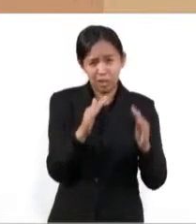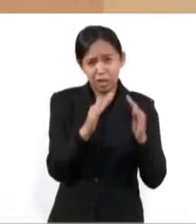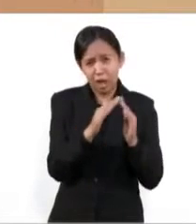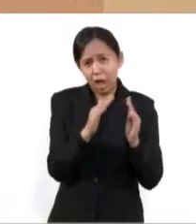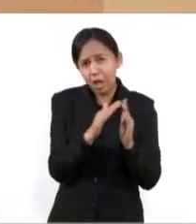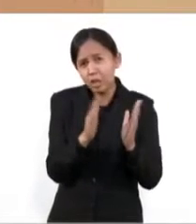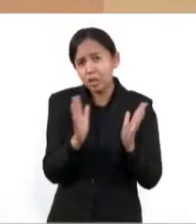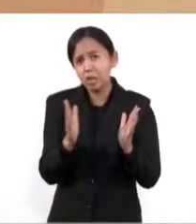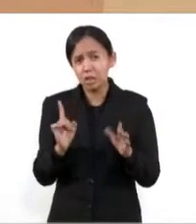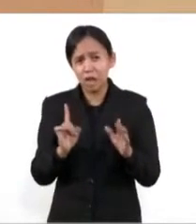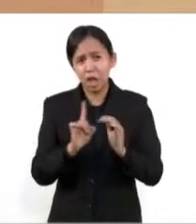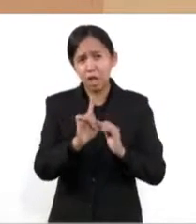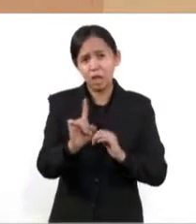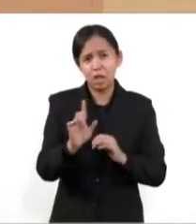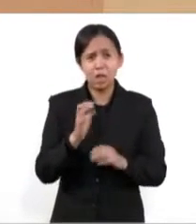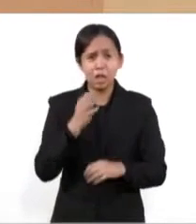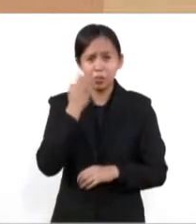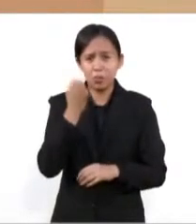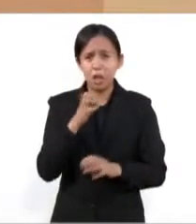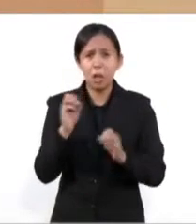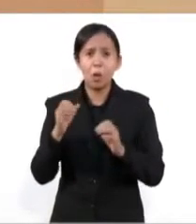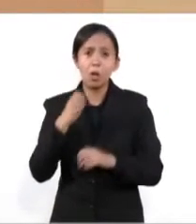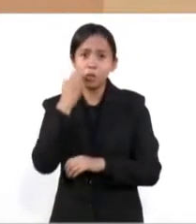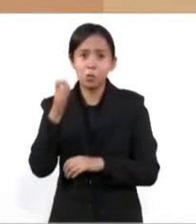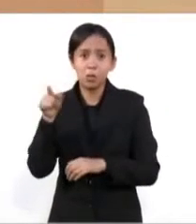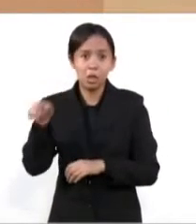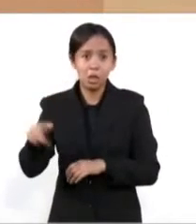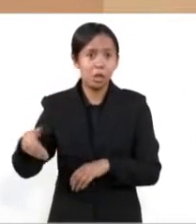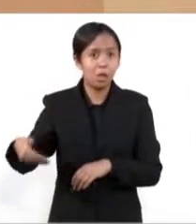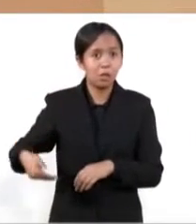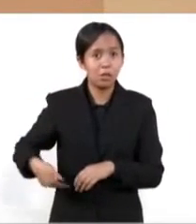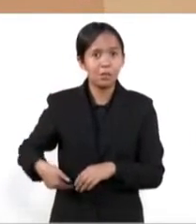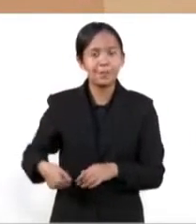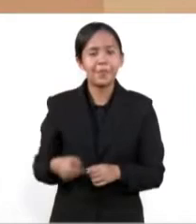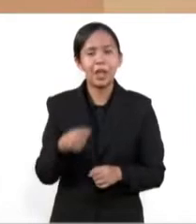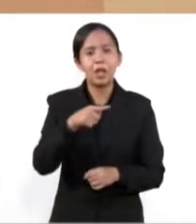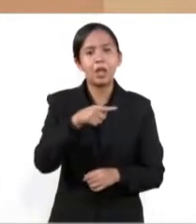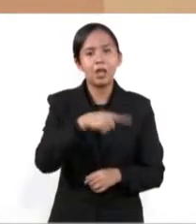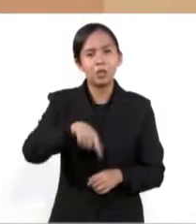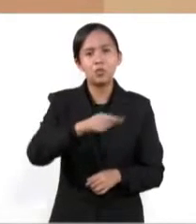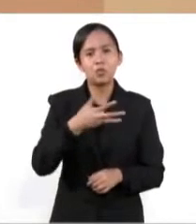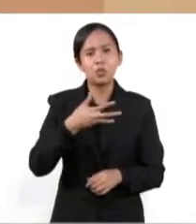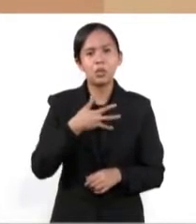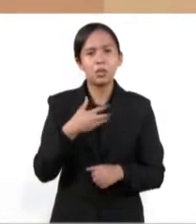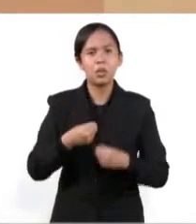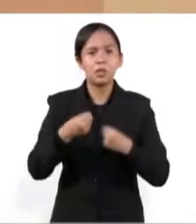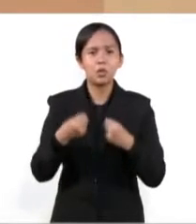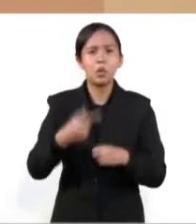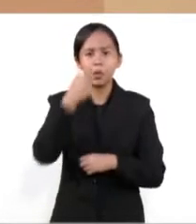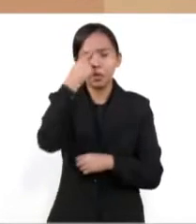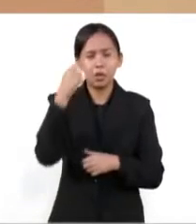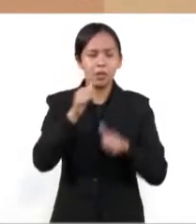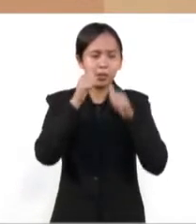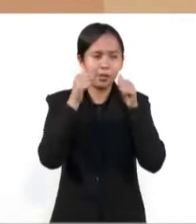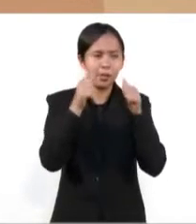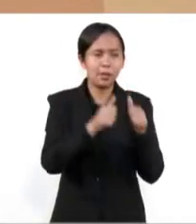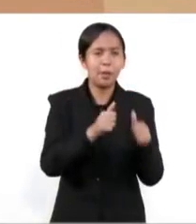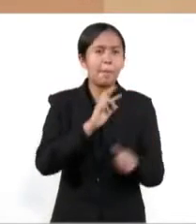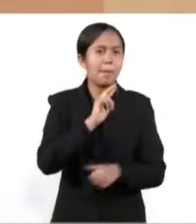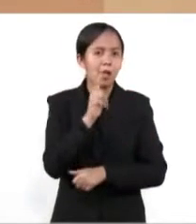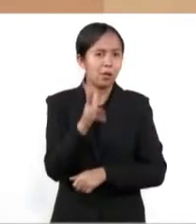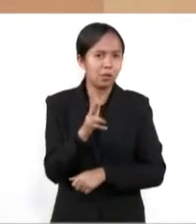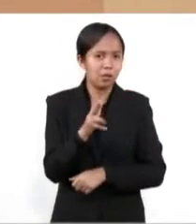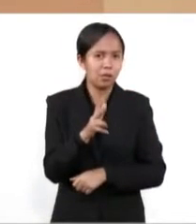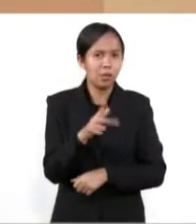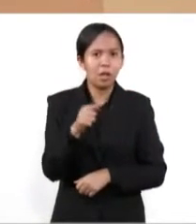la escuela, tenemos un seguro para que podamos atenderlos de la mejor manera y que no, pues, que